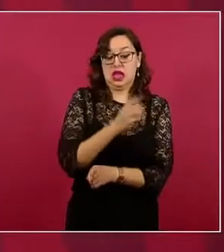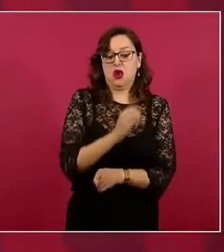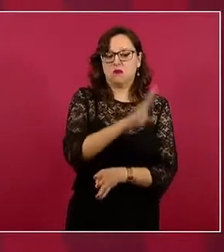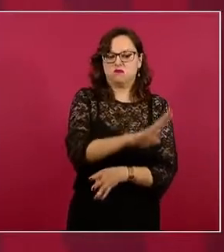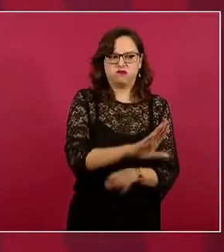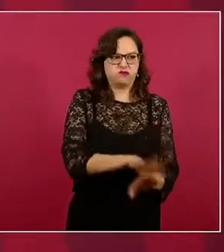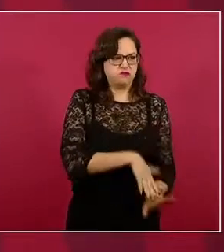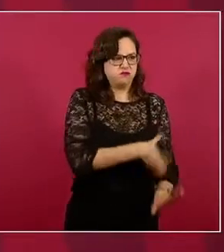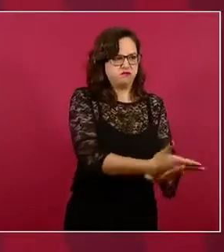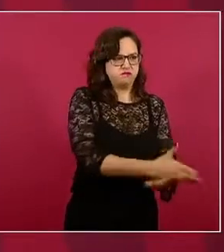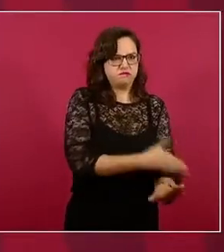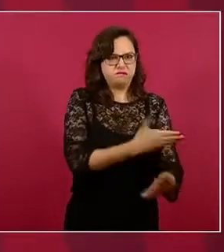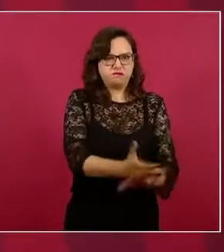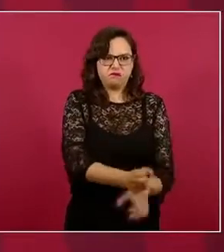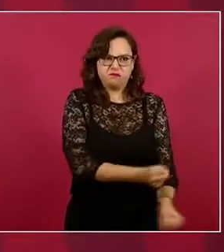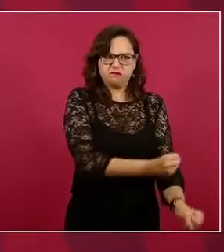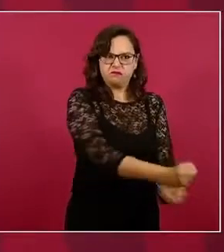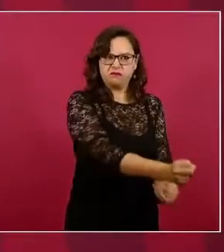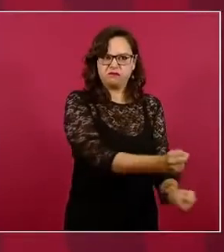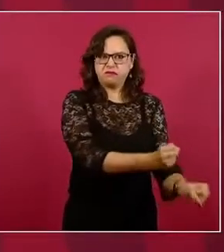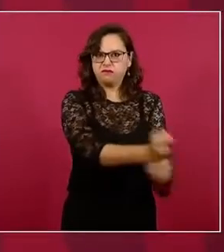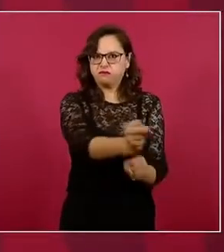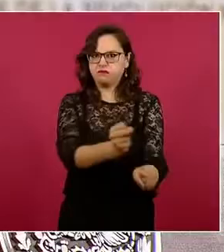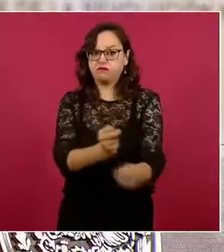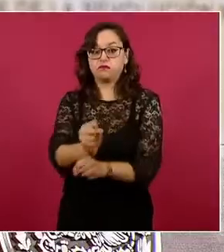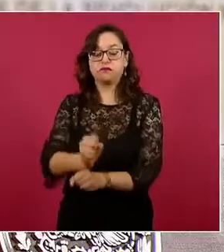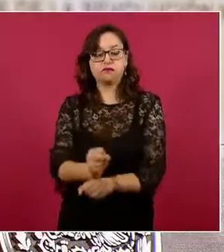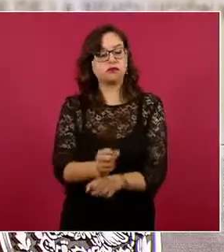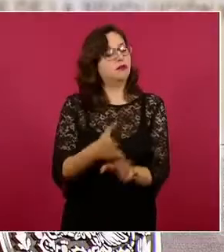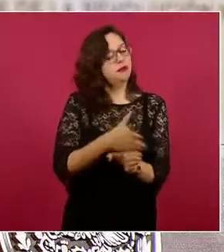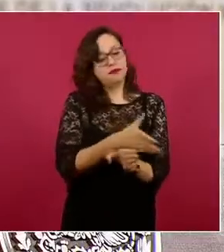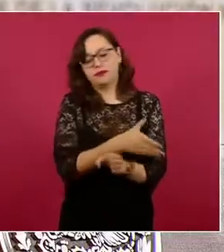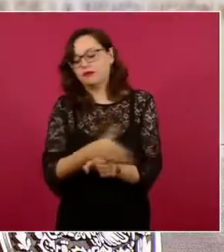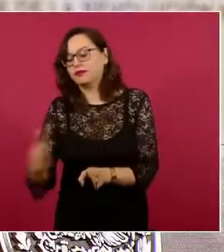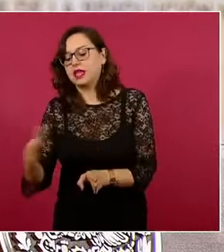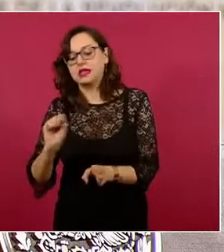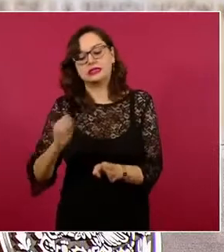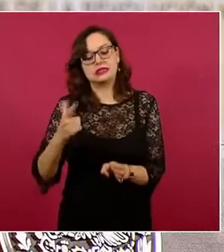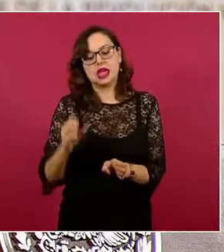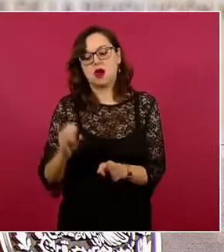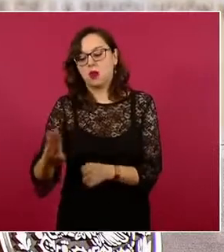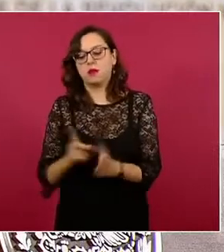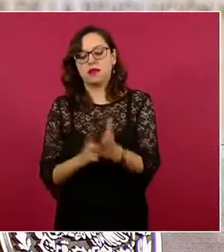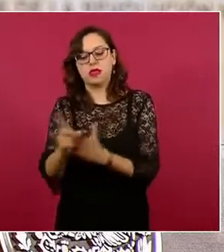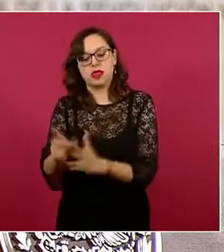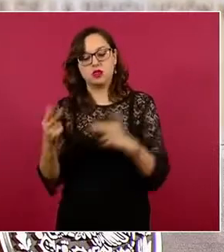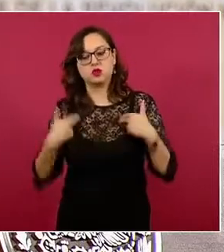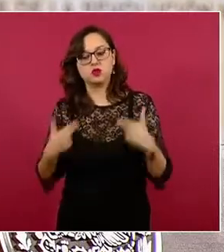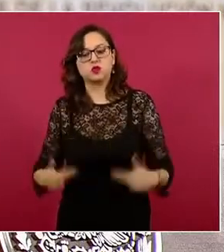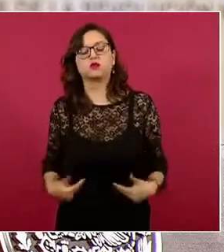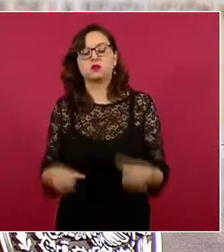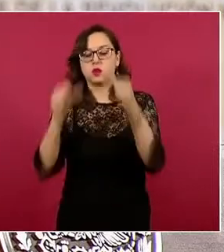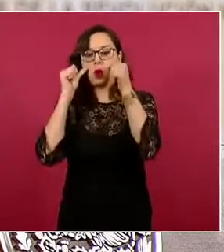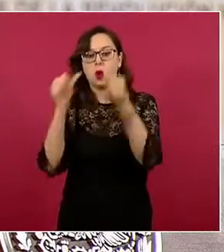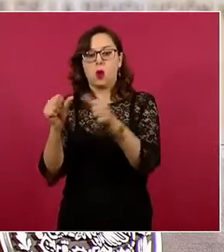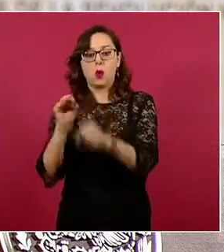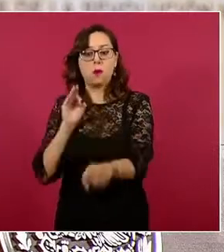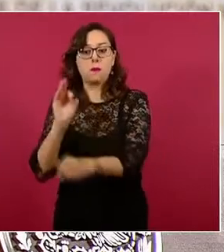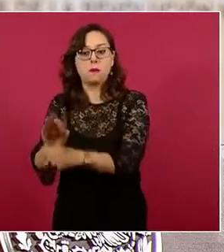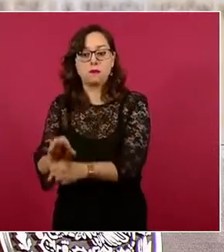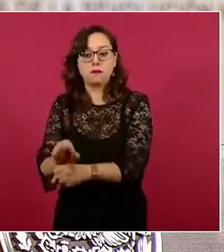ahora se dedica a proteger y a defender los derechos humanos. Pero es muy difícil que